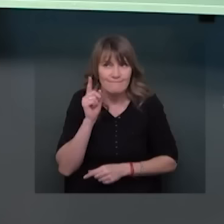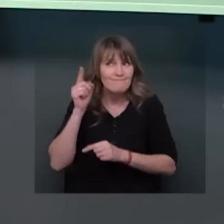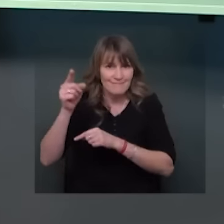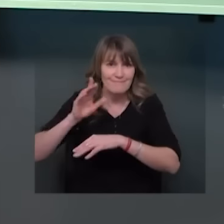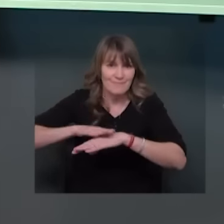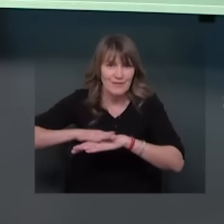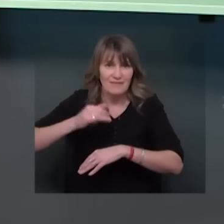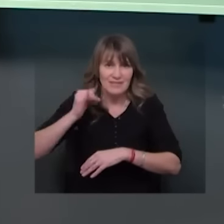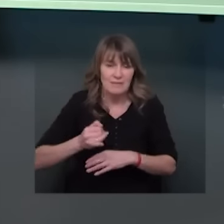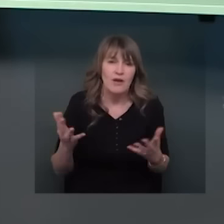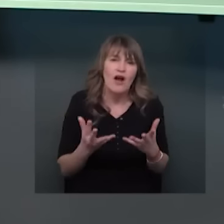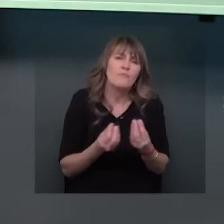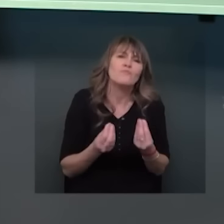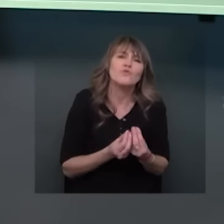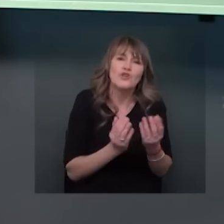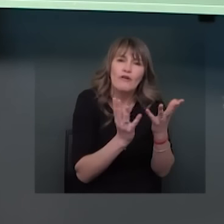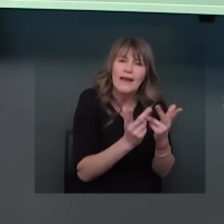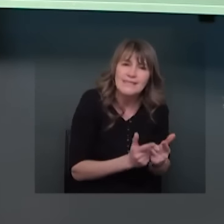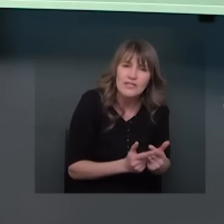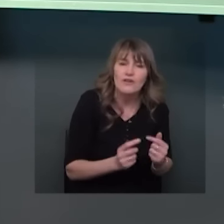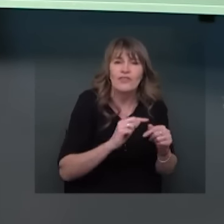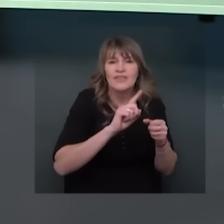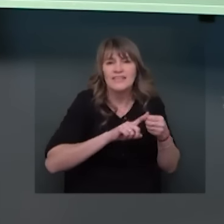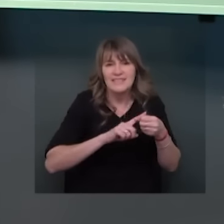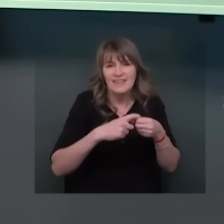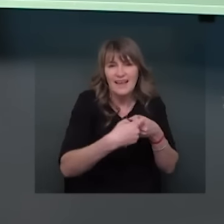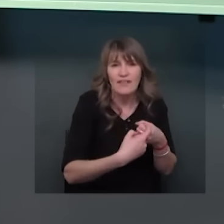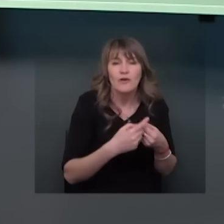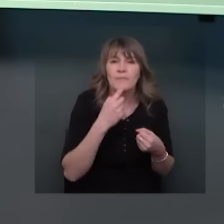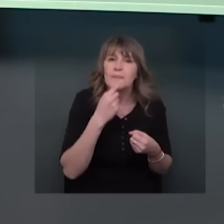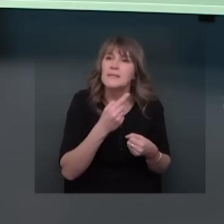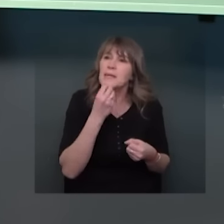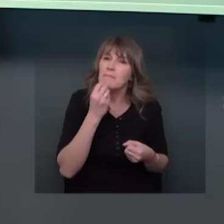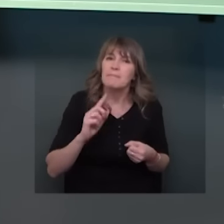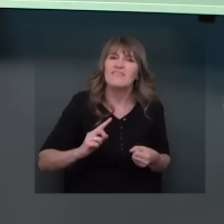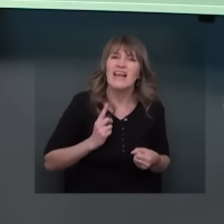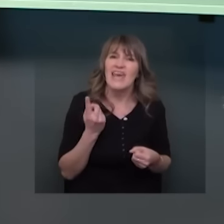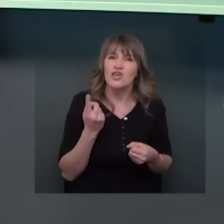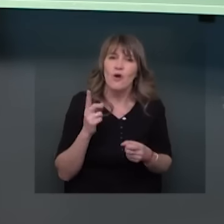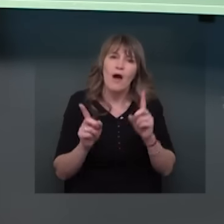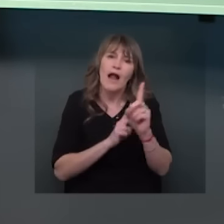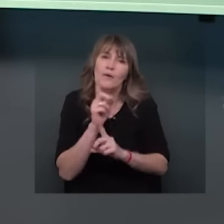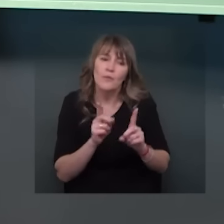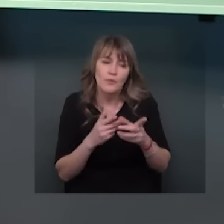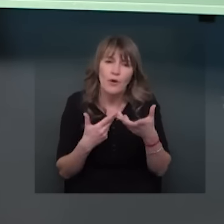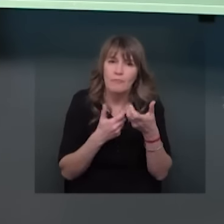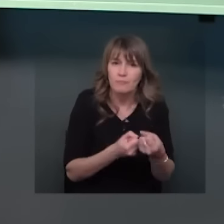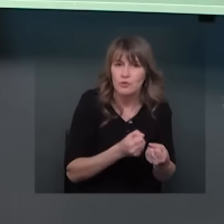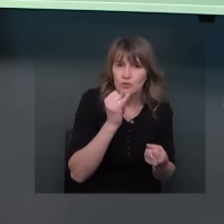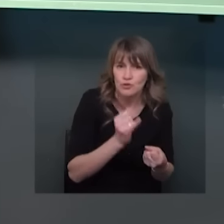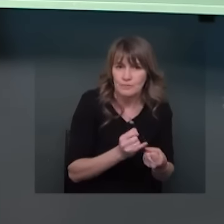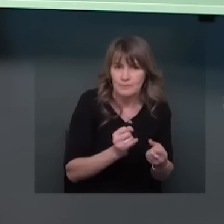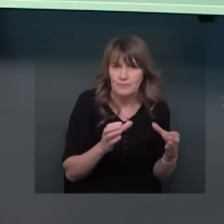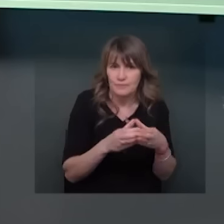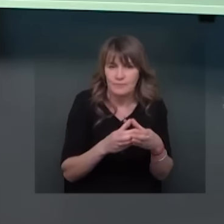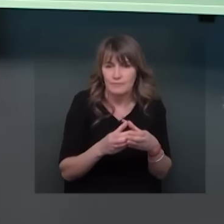organizaciones sindicales policiales acusó al gobierno de privilegiar El vínculo con algunas de esas organizaciones con las que se siente